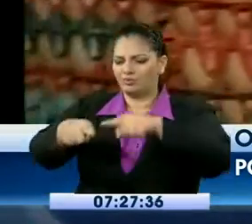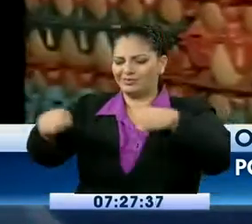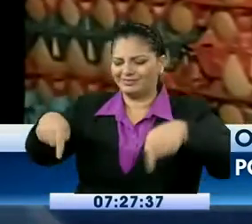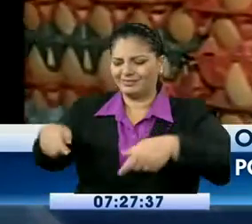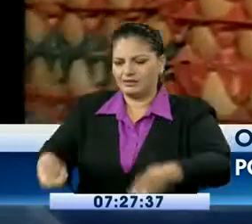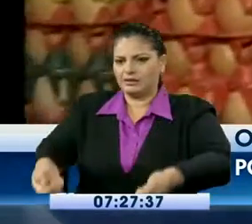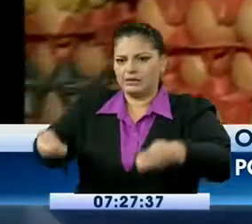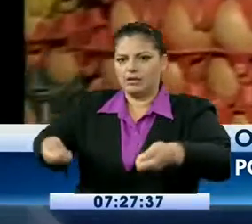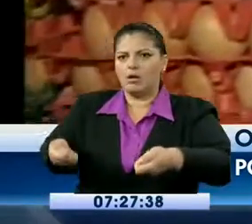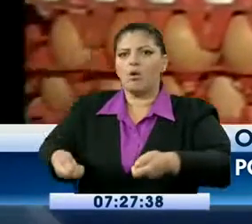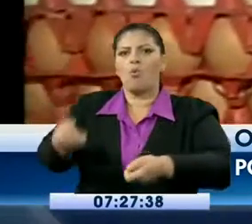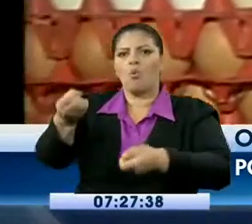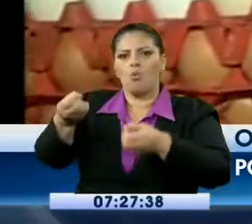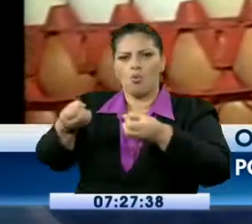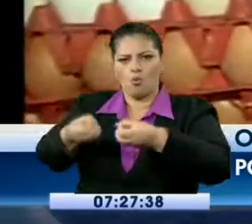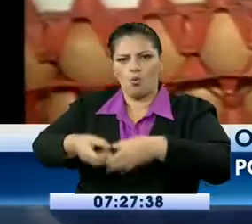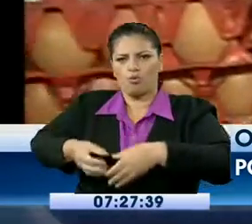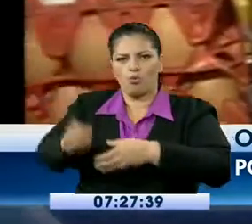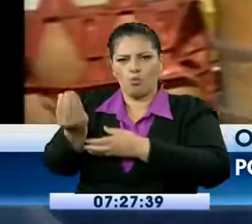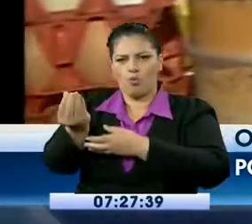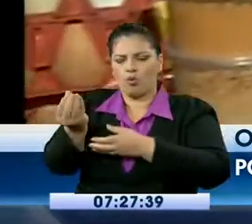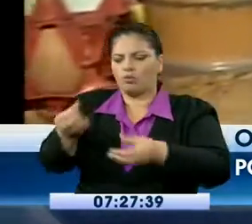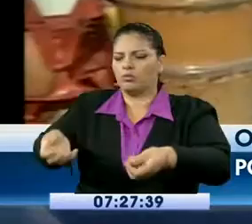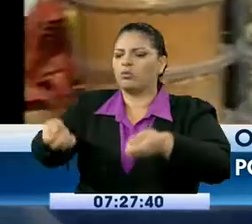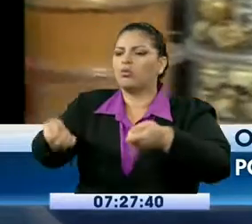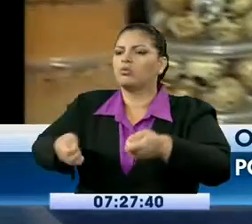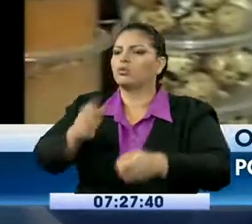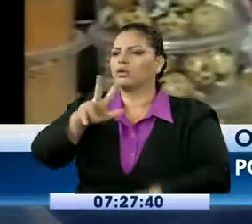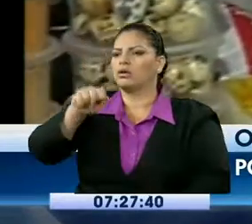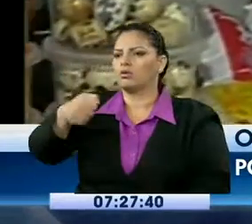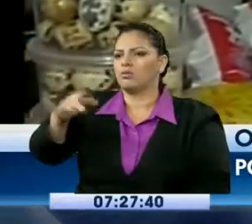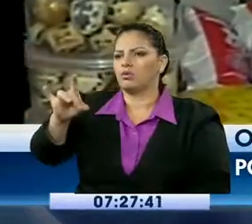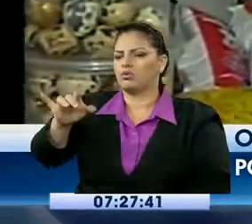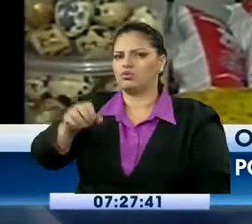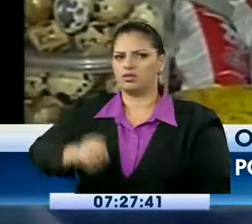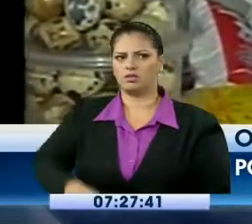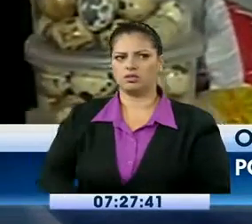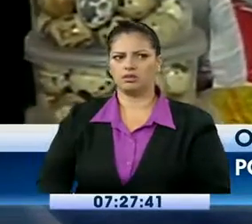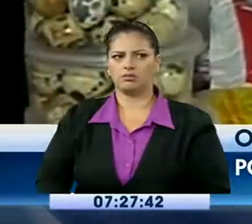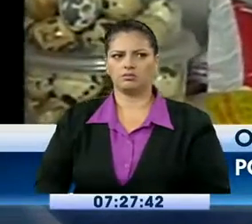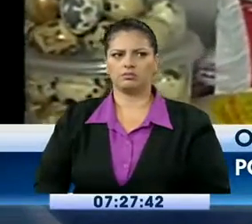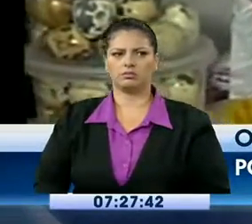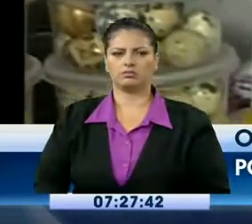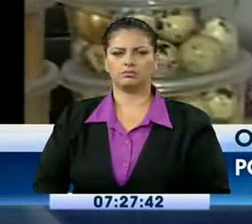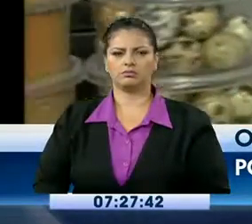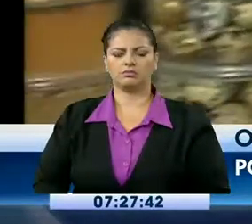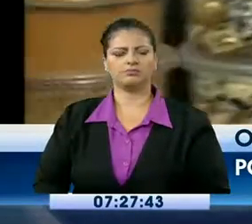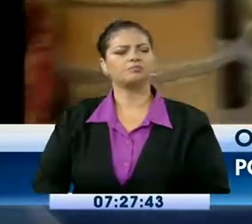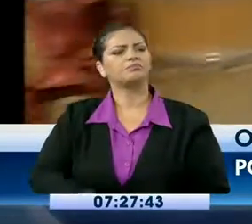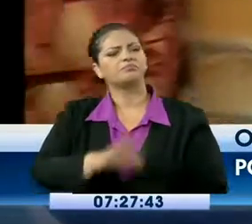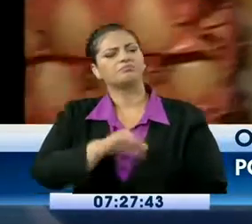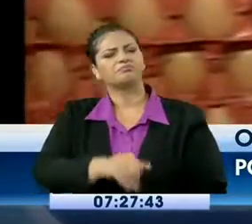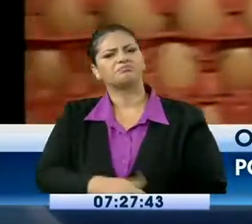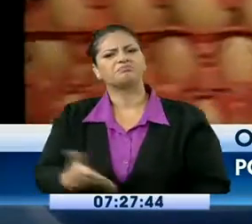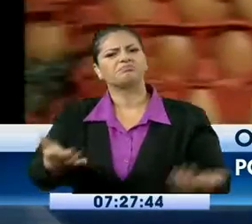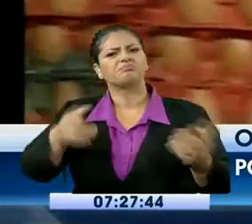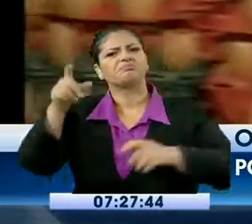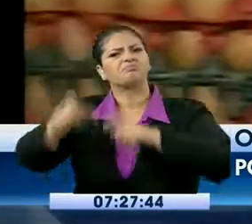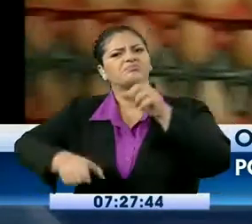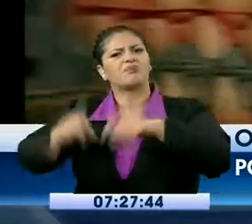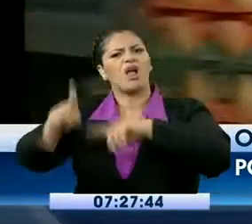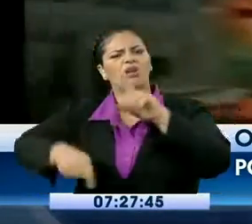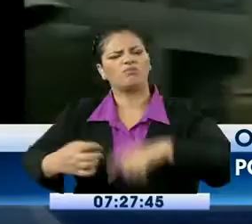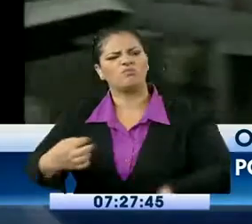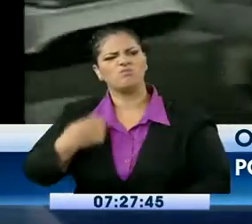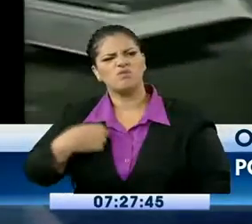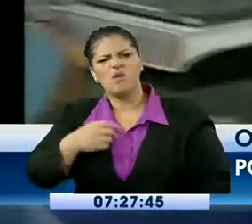libra de queso? 2.80, 2.50, se ha mantenido ahí. Amigo, hay muchas personas que se quejan que las balanzas suelen estar